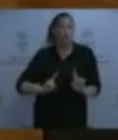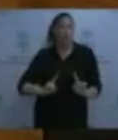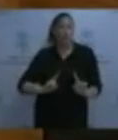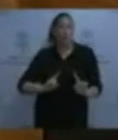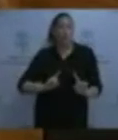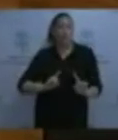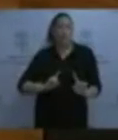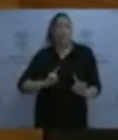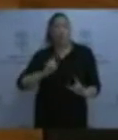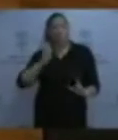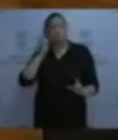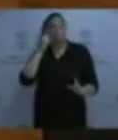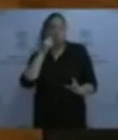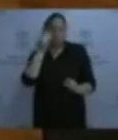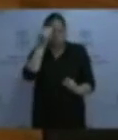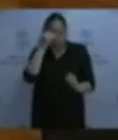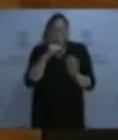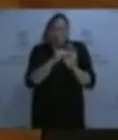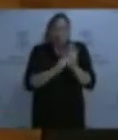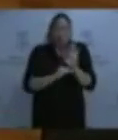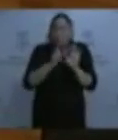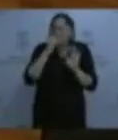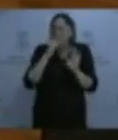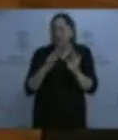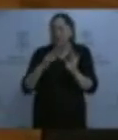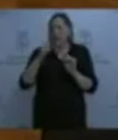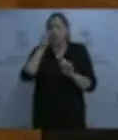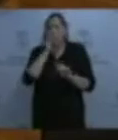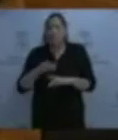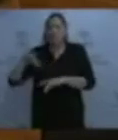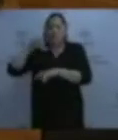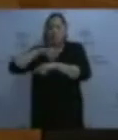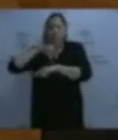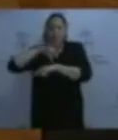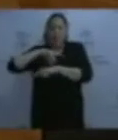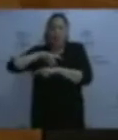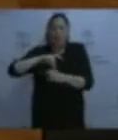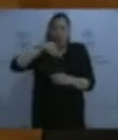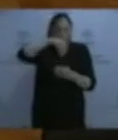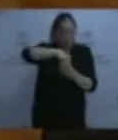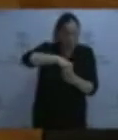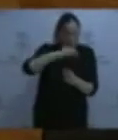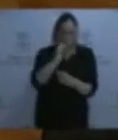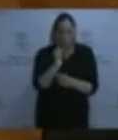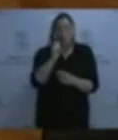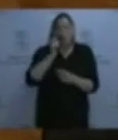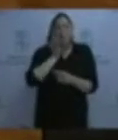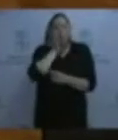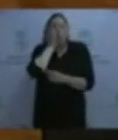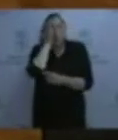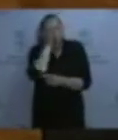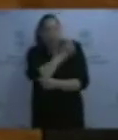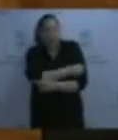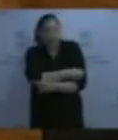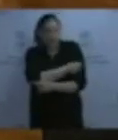porque tenía a los dos pediatras de plantilla o a los dos anestesistas en Cangas o cualquier